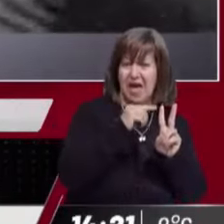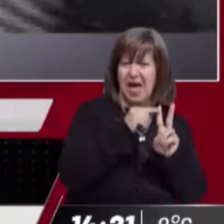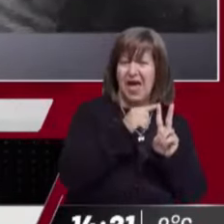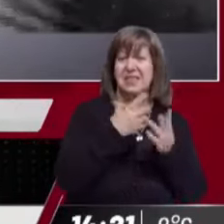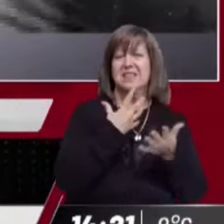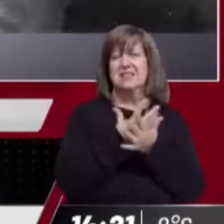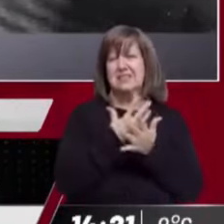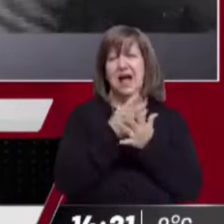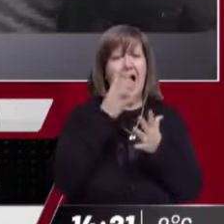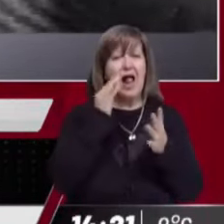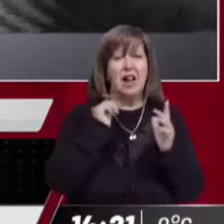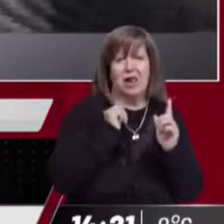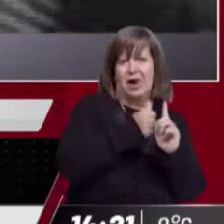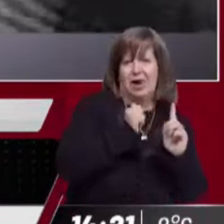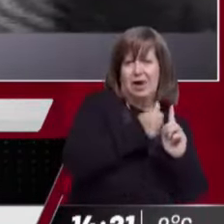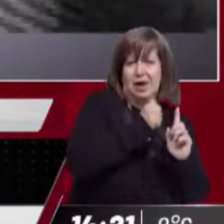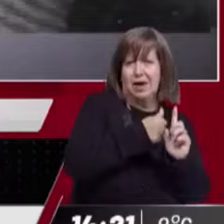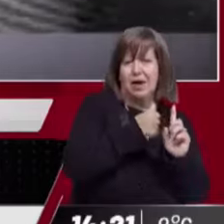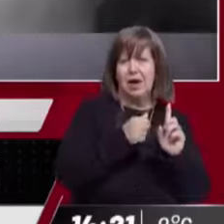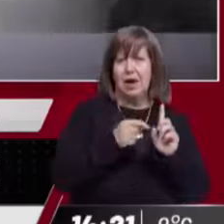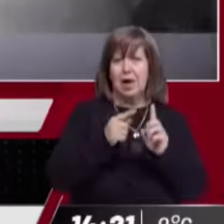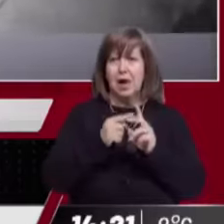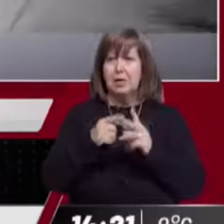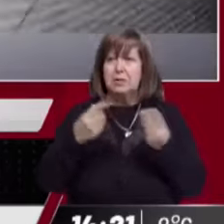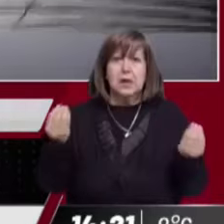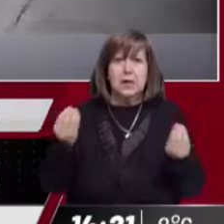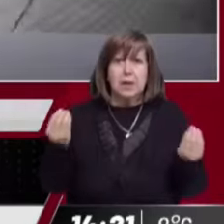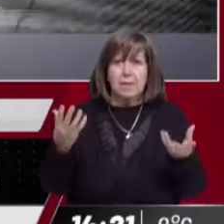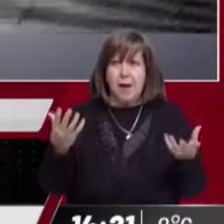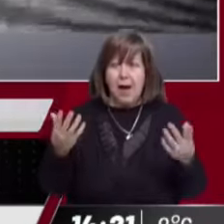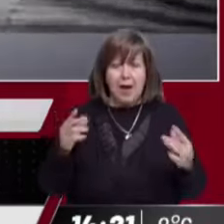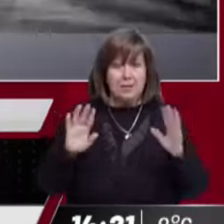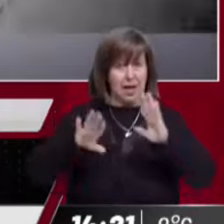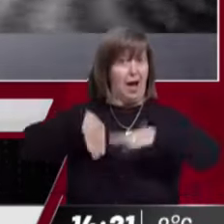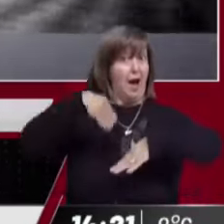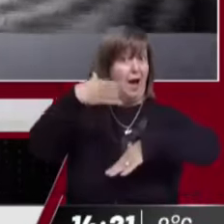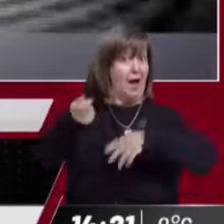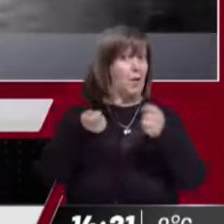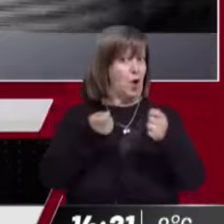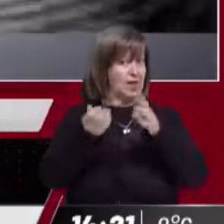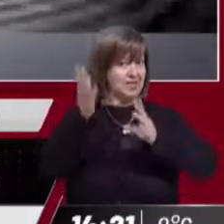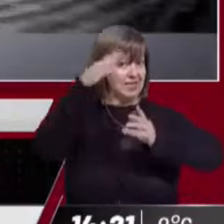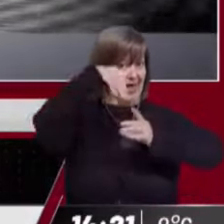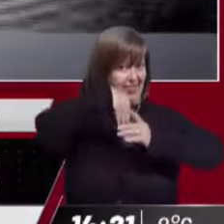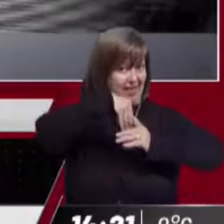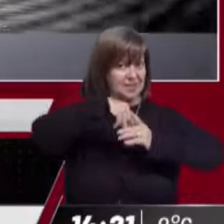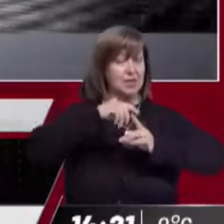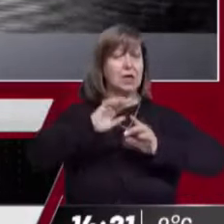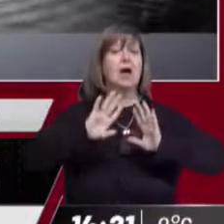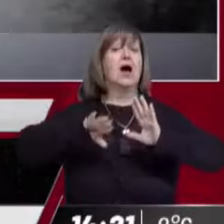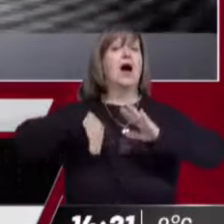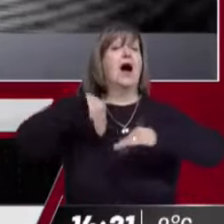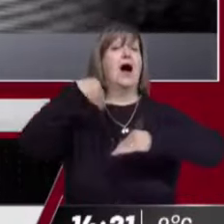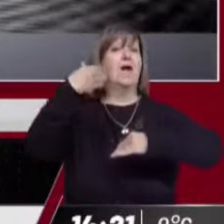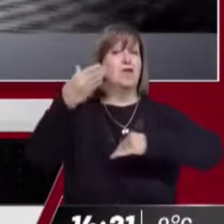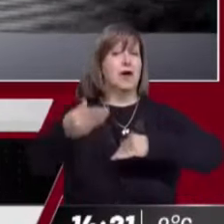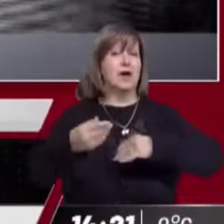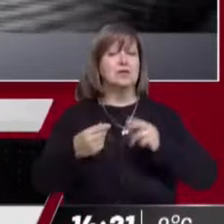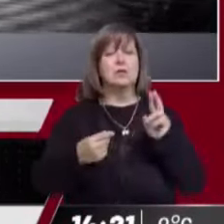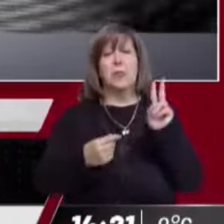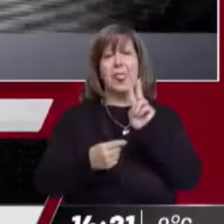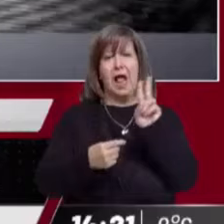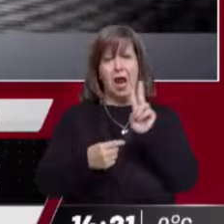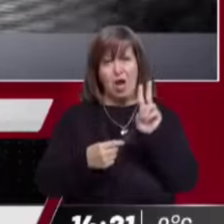decirle cosas, porque empezó justamente a decirle algunas cosas dentro del boliche y fuera también, ellos deciden irse.